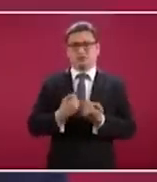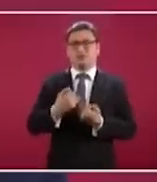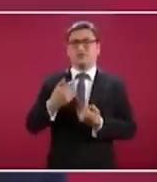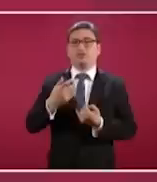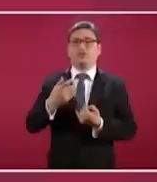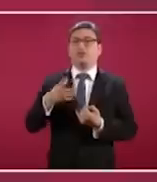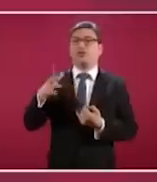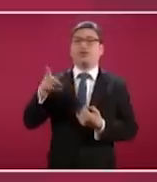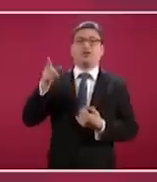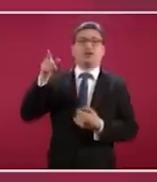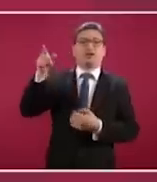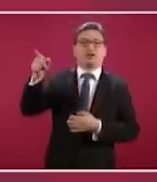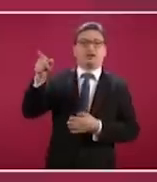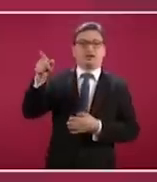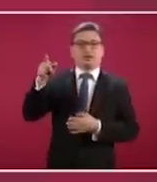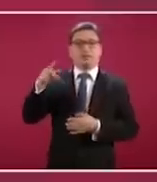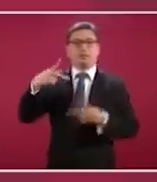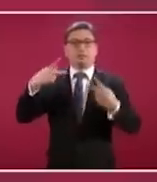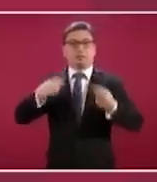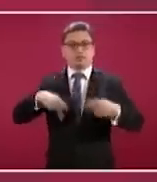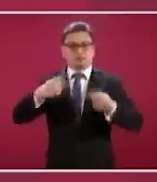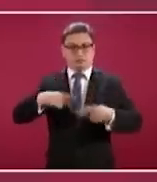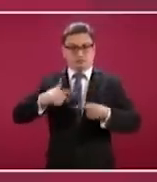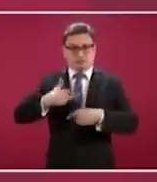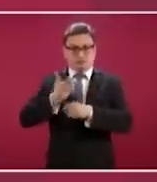pueblo de Estados Unidos.